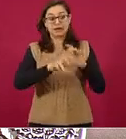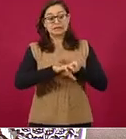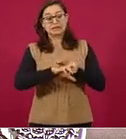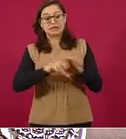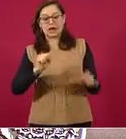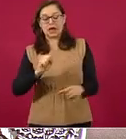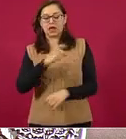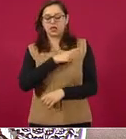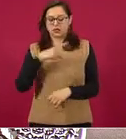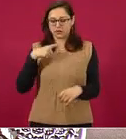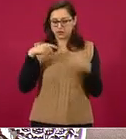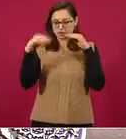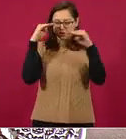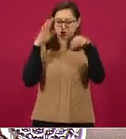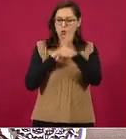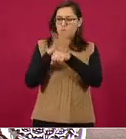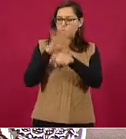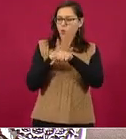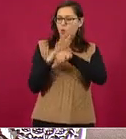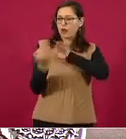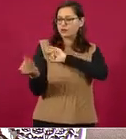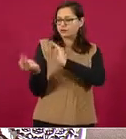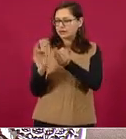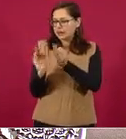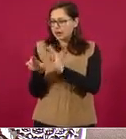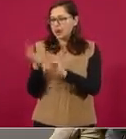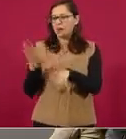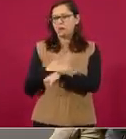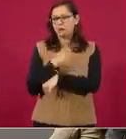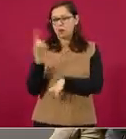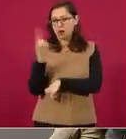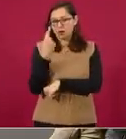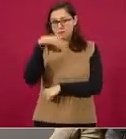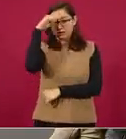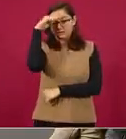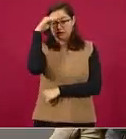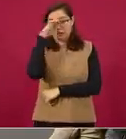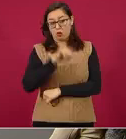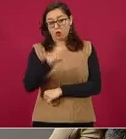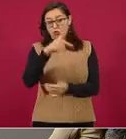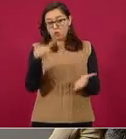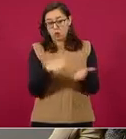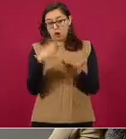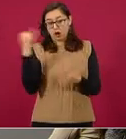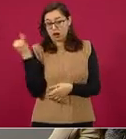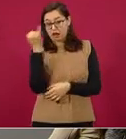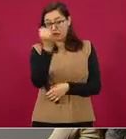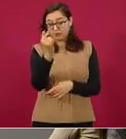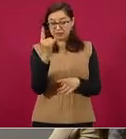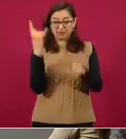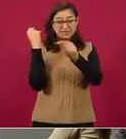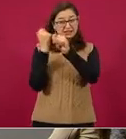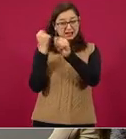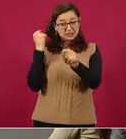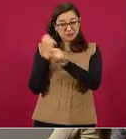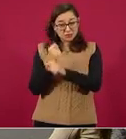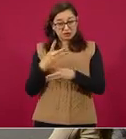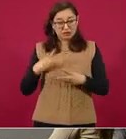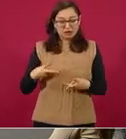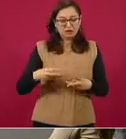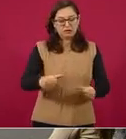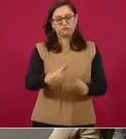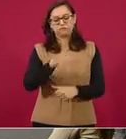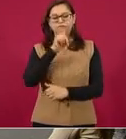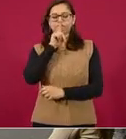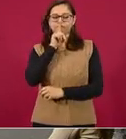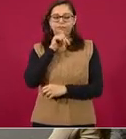también decidan a dónde enviarlo acá de este lado, en México. Y una muy buena opción, que por cierto, aparte del